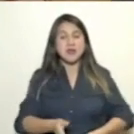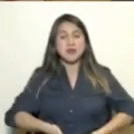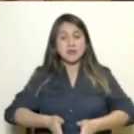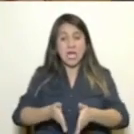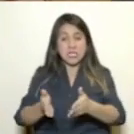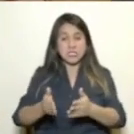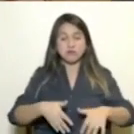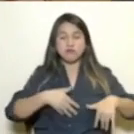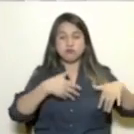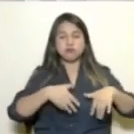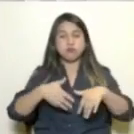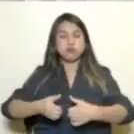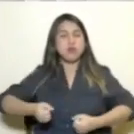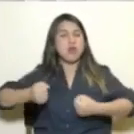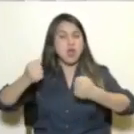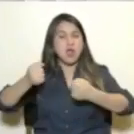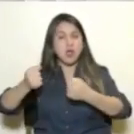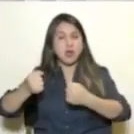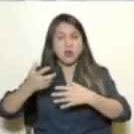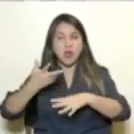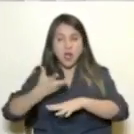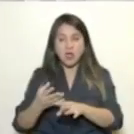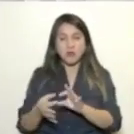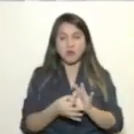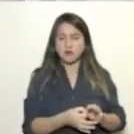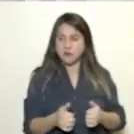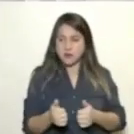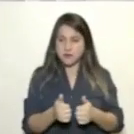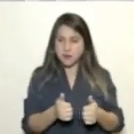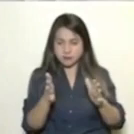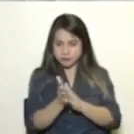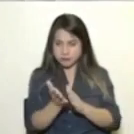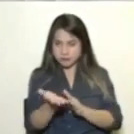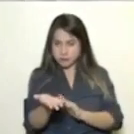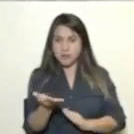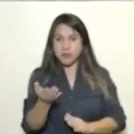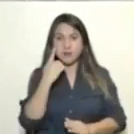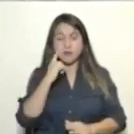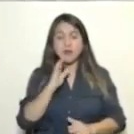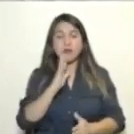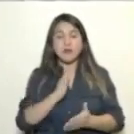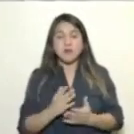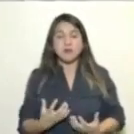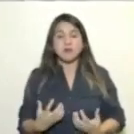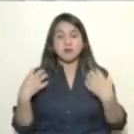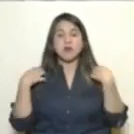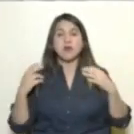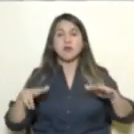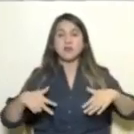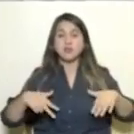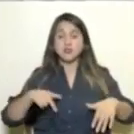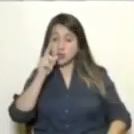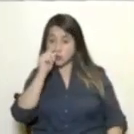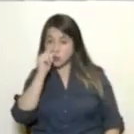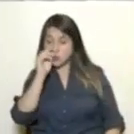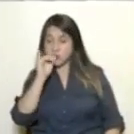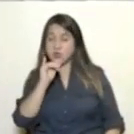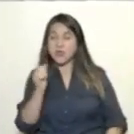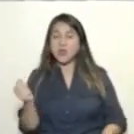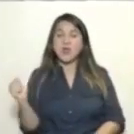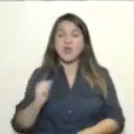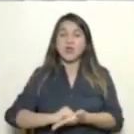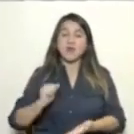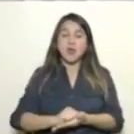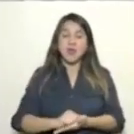es hacernos cargo de esas razones. Porque tenemos que hacernos cargo de las demandas del 18O y de las demandas